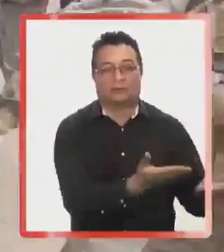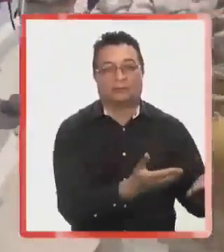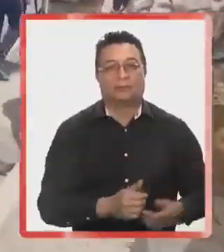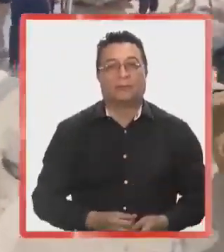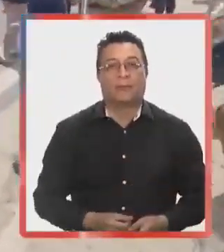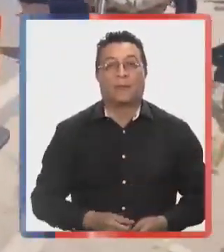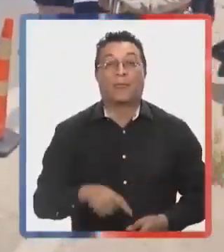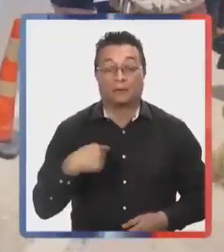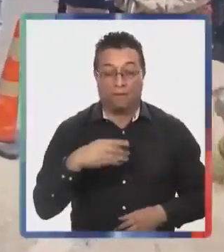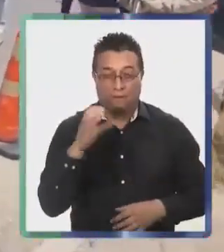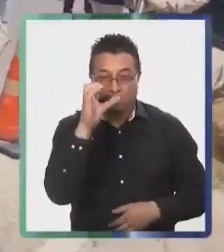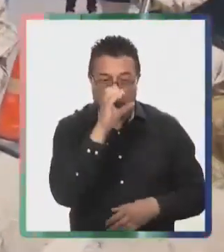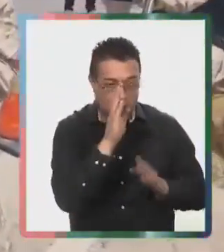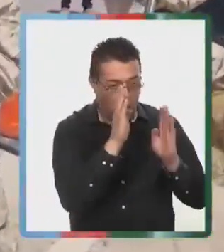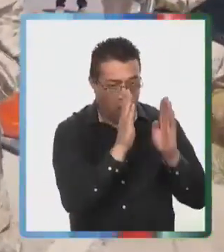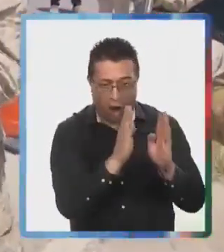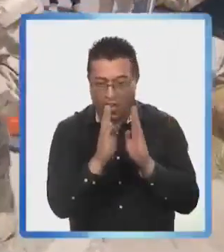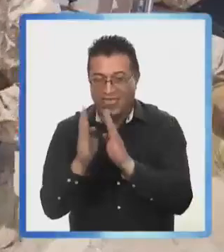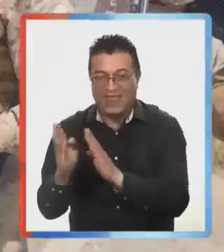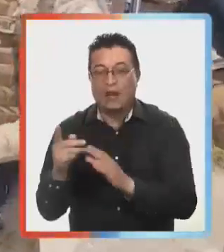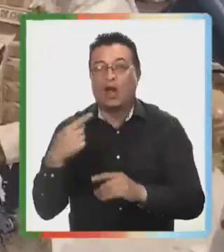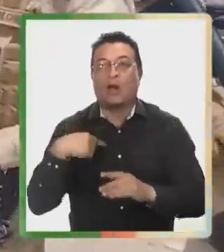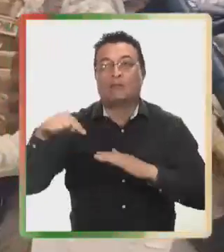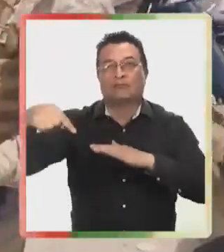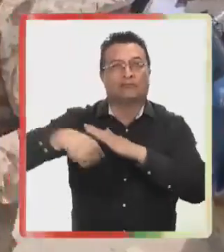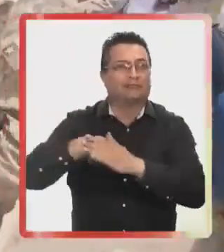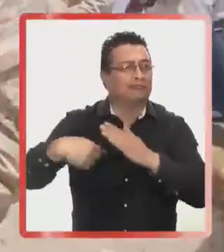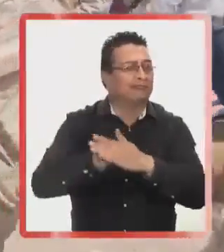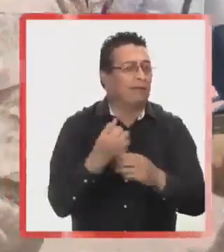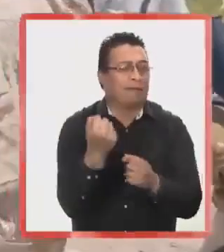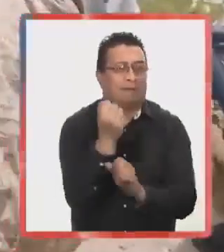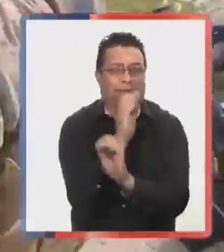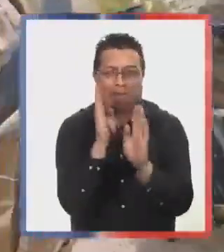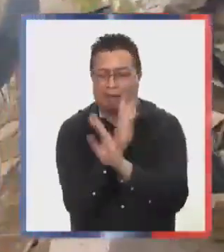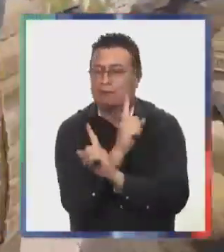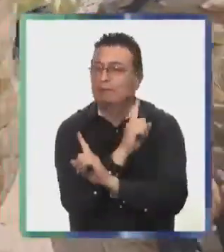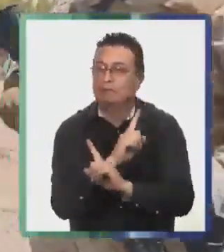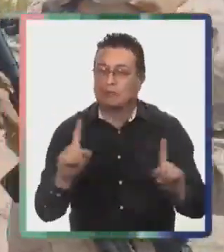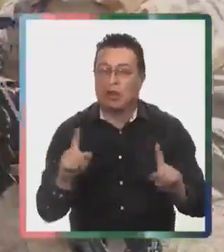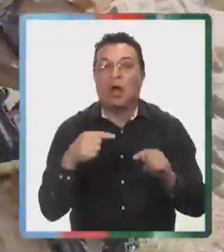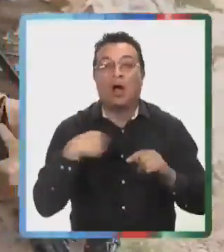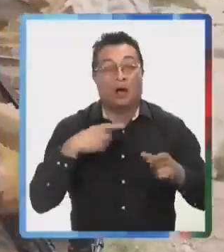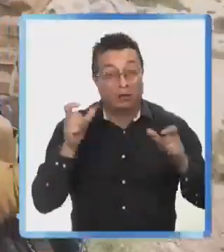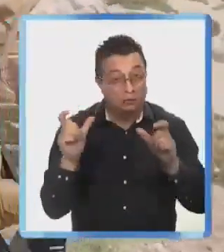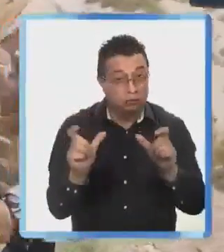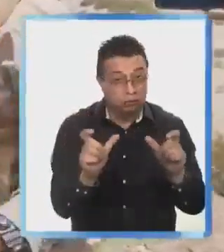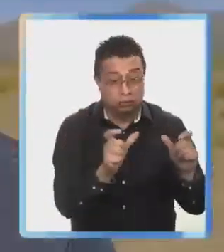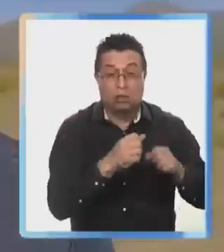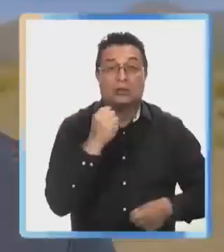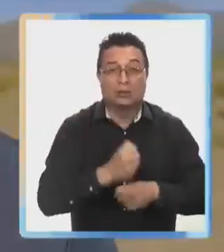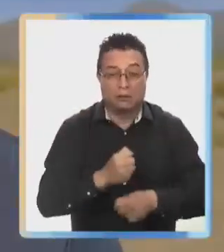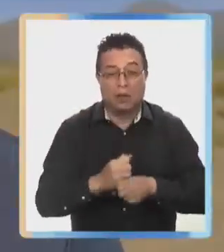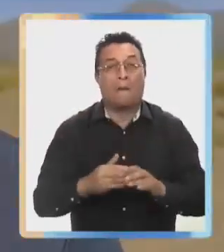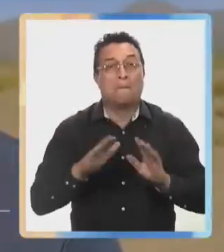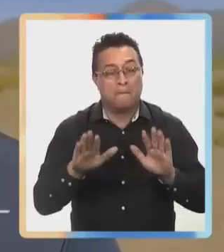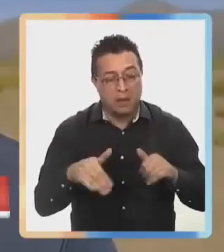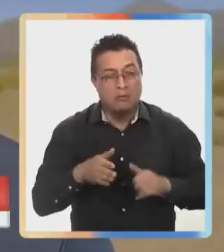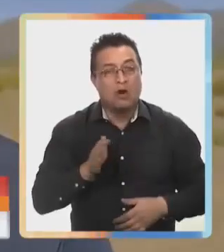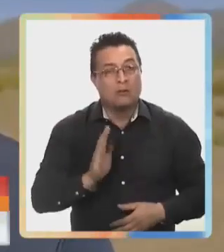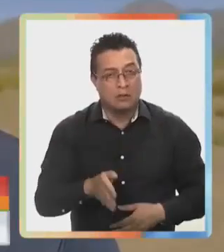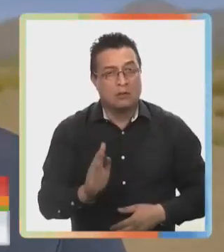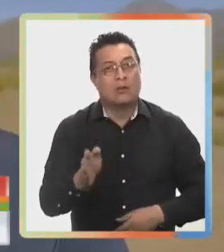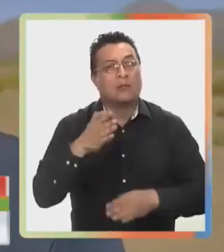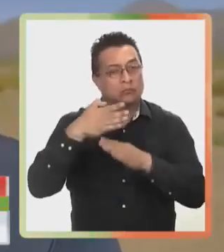policías. Lo que buscamos nosotros es ordenar la casa, no queremos más migración irregular, vamos a seguir trabajando y fiscalizando que esto se haga de